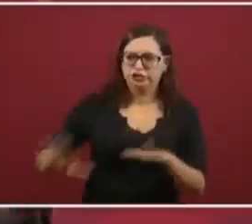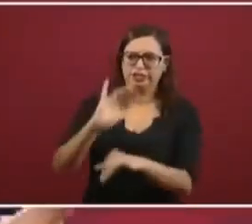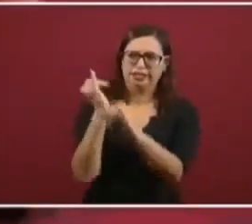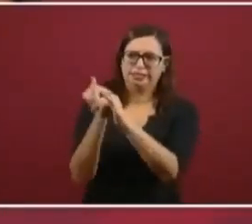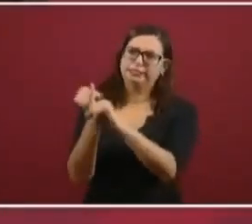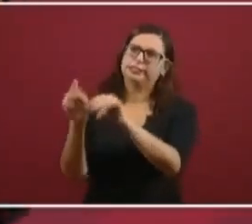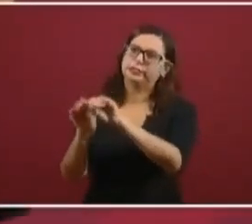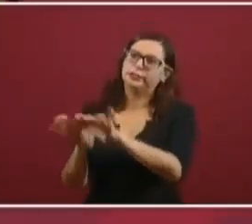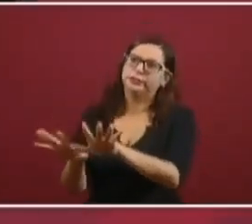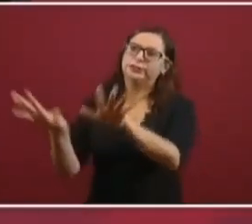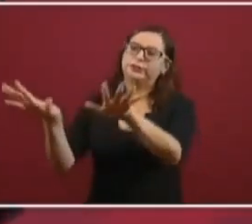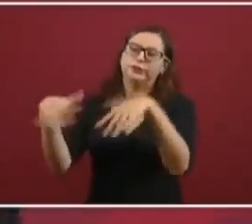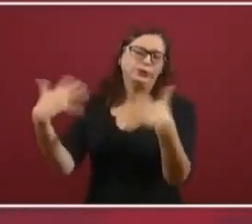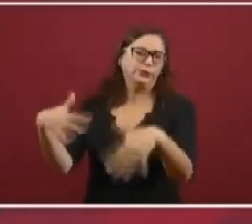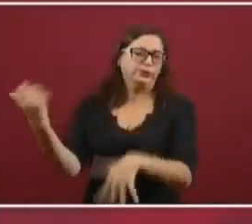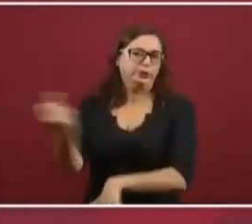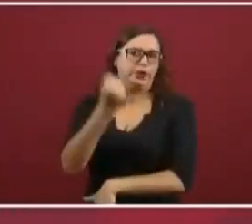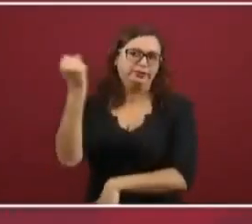encarrerados